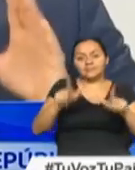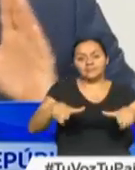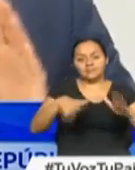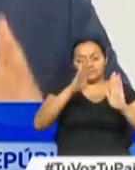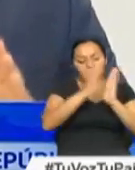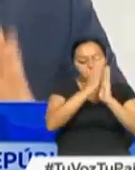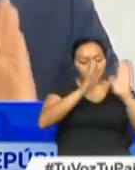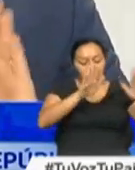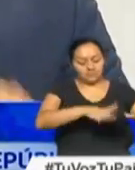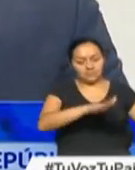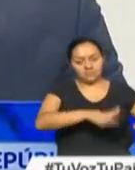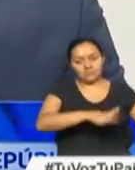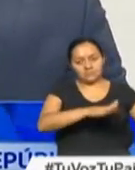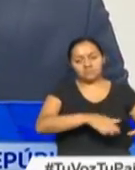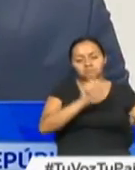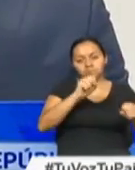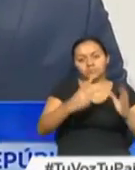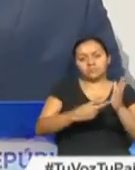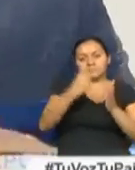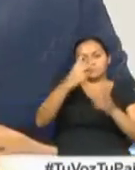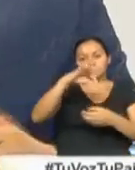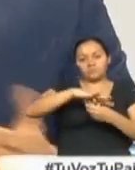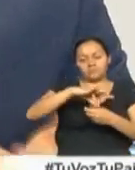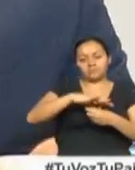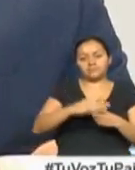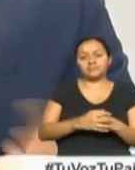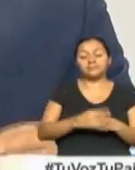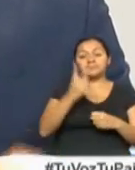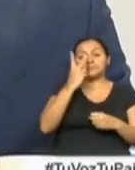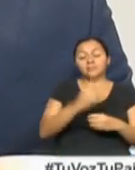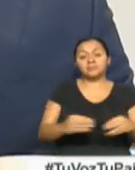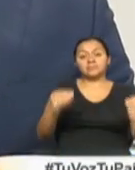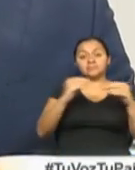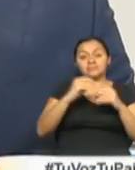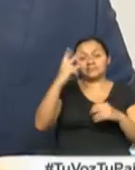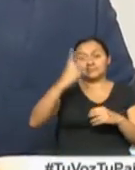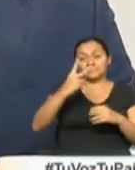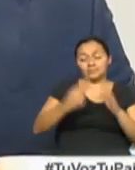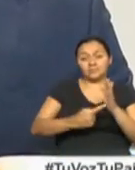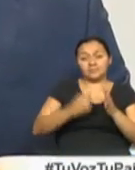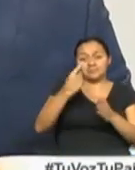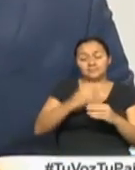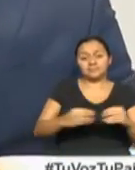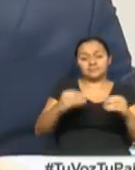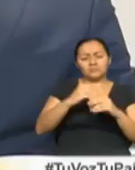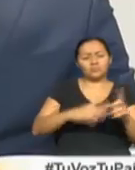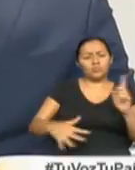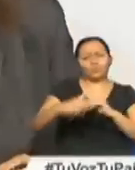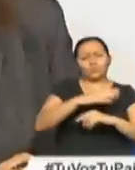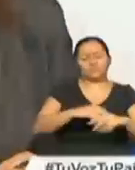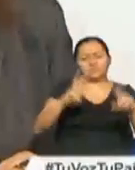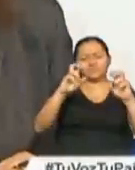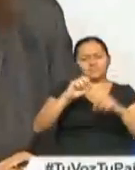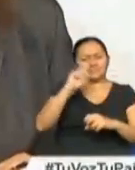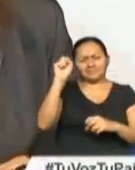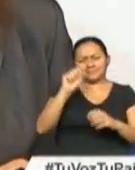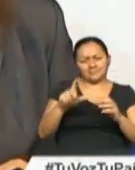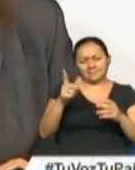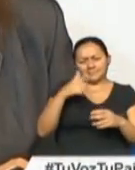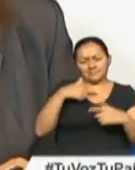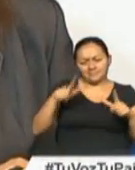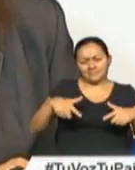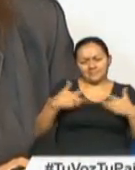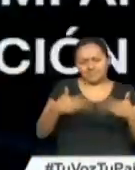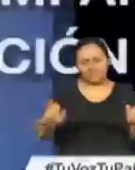oficialista para ver si obligan a una segunda vuelta. Pero en el caso de que hubiese una segunda vuelta, en todos los escenarios gana Lenín Moreno, con cualquiera que